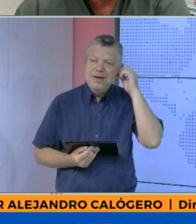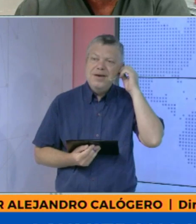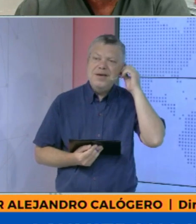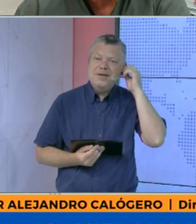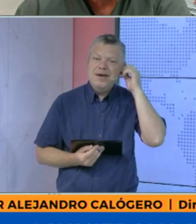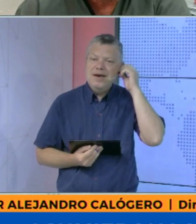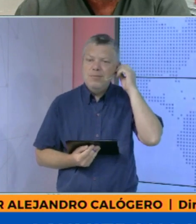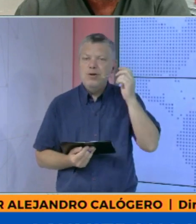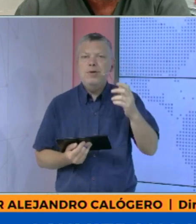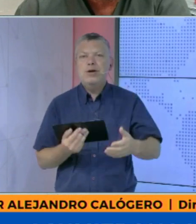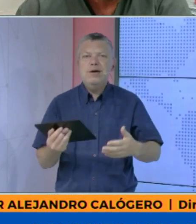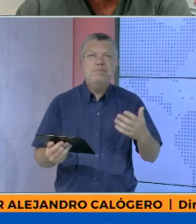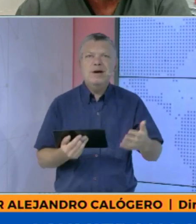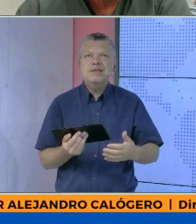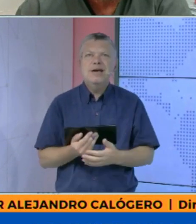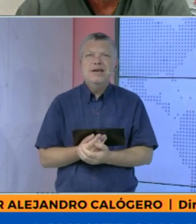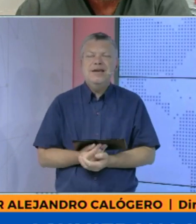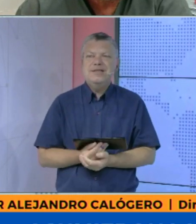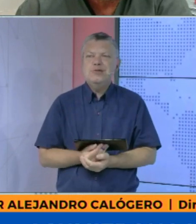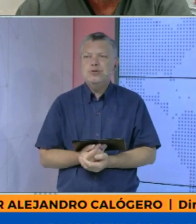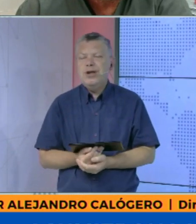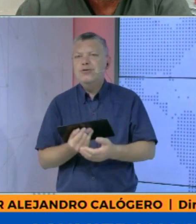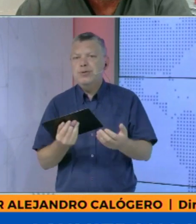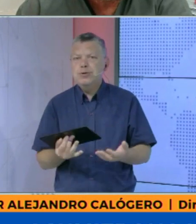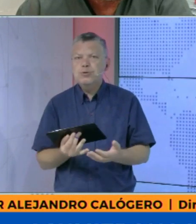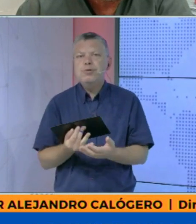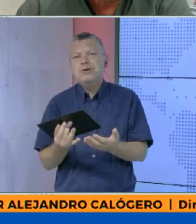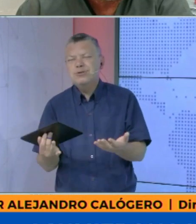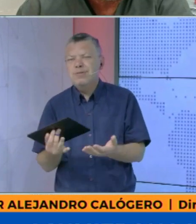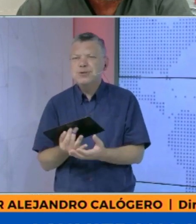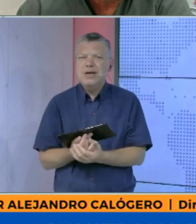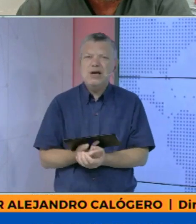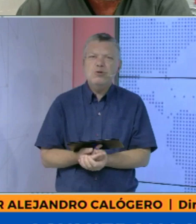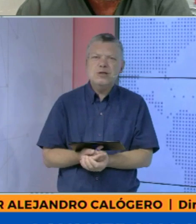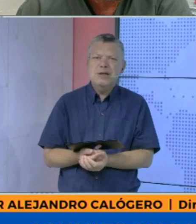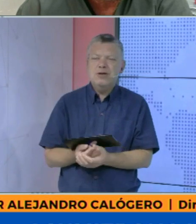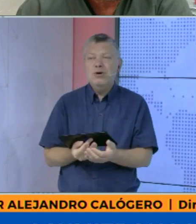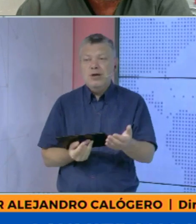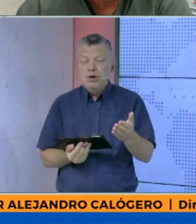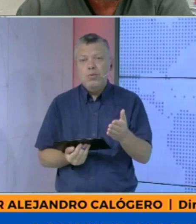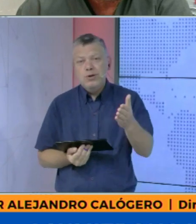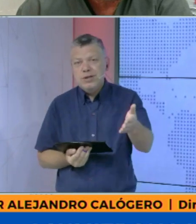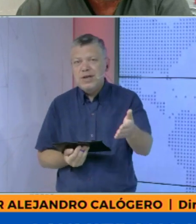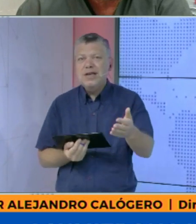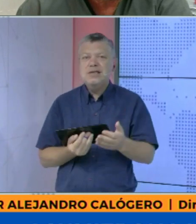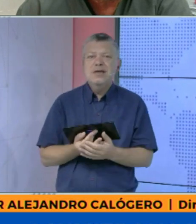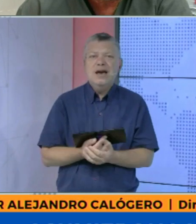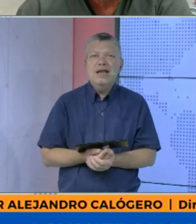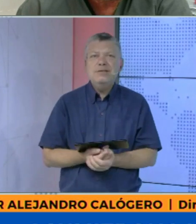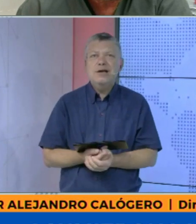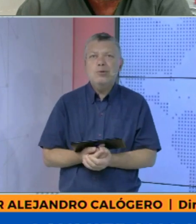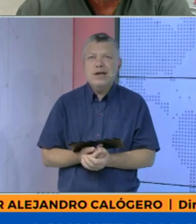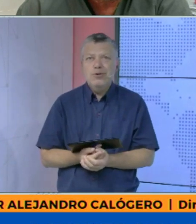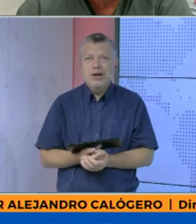aire. Bueno, espero que vaya solucionando, poniendo su impronta. Bueno, es una persona que conoce el manejo. Lo bueno de tener allí